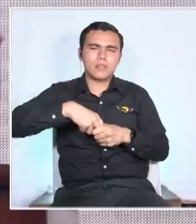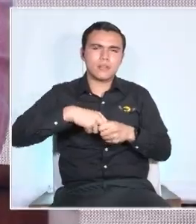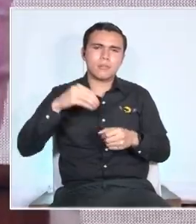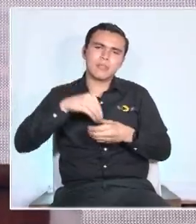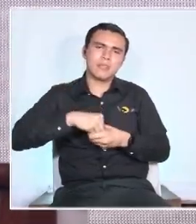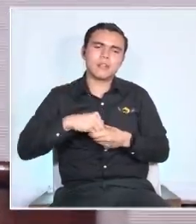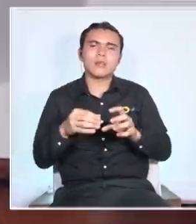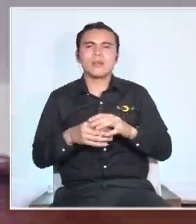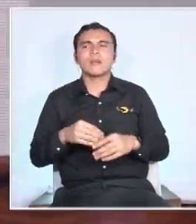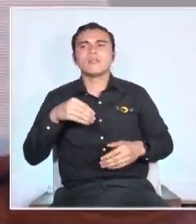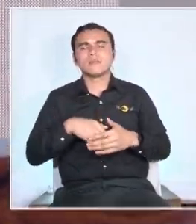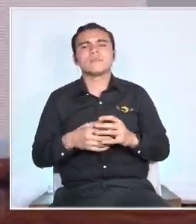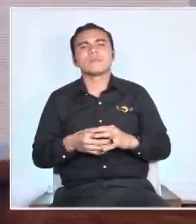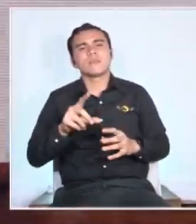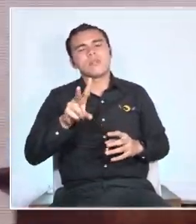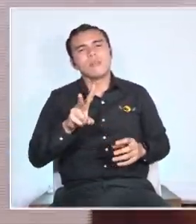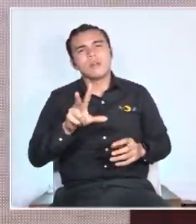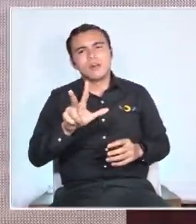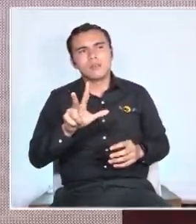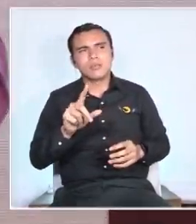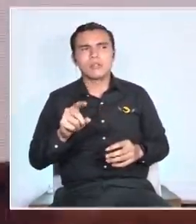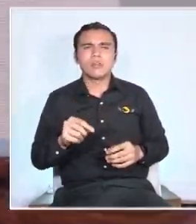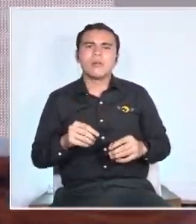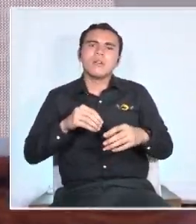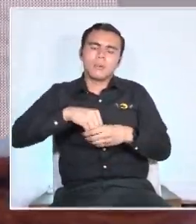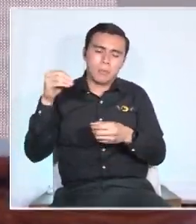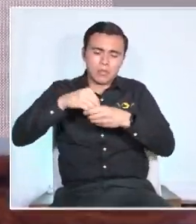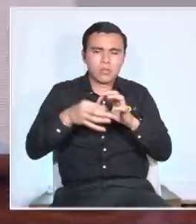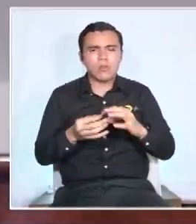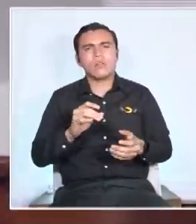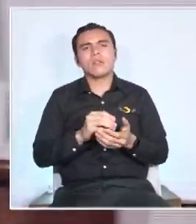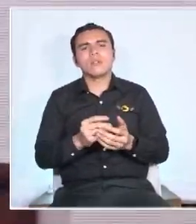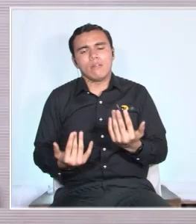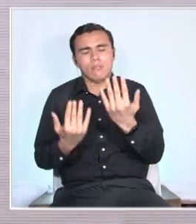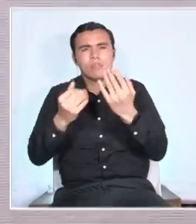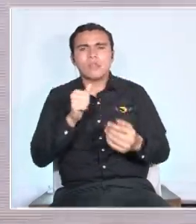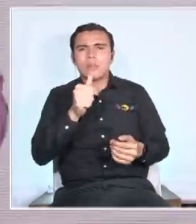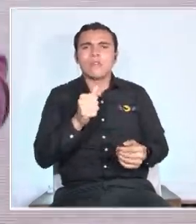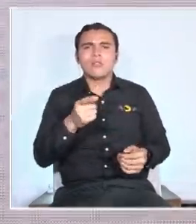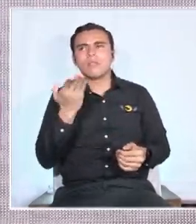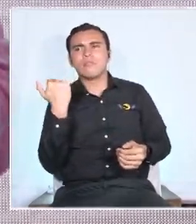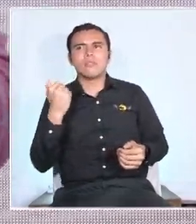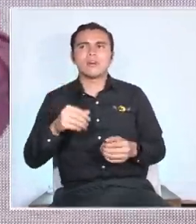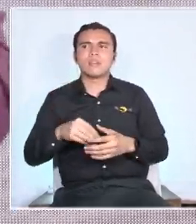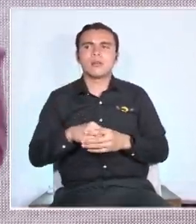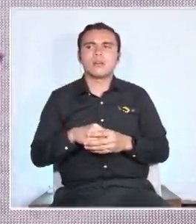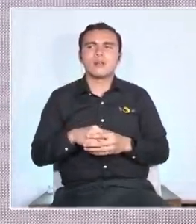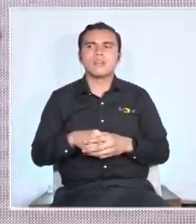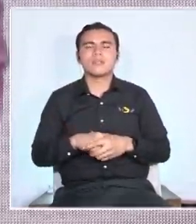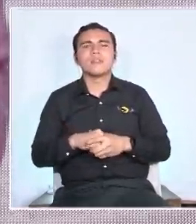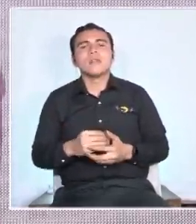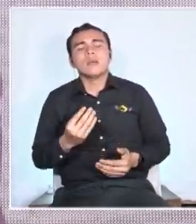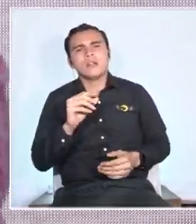el rey: ¿no fueron 3 los que ustedes metieron al horno de fuego? Y dijeron: sí, señor, fueron 3. Entonces el rey le